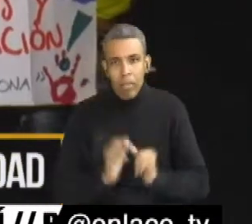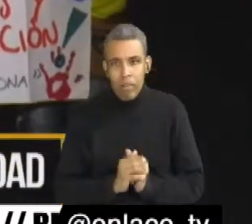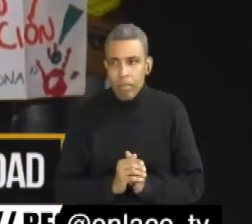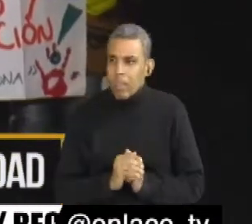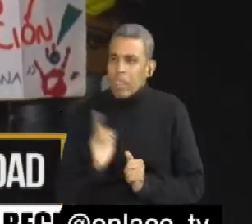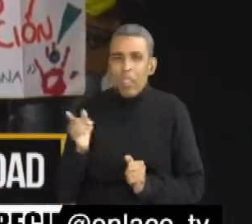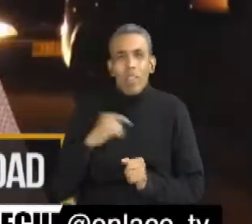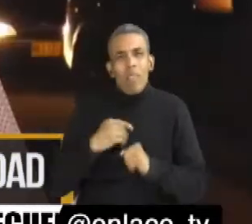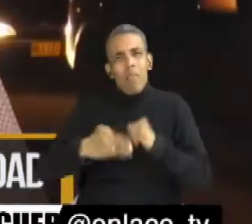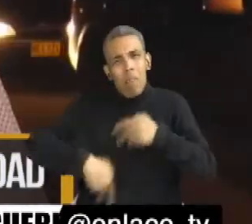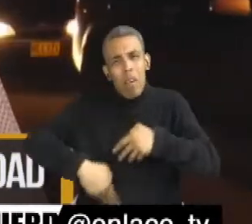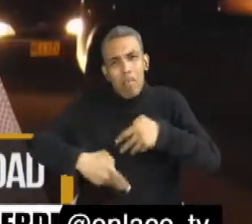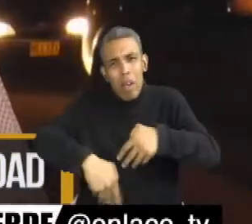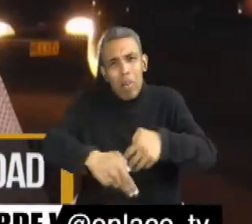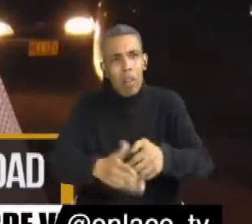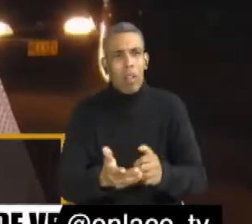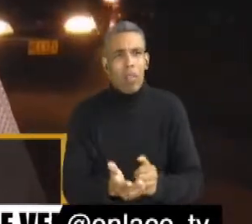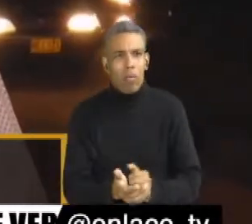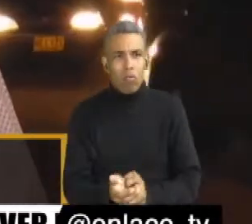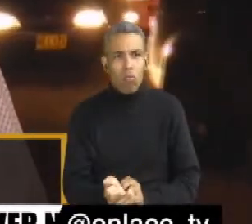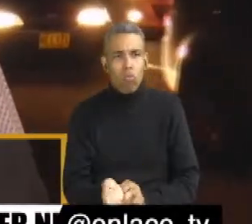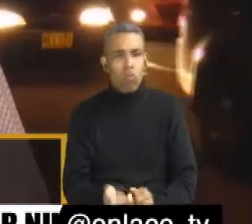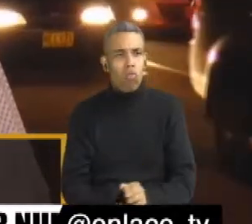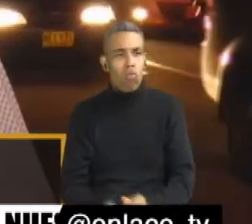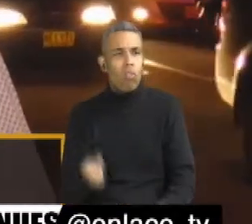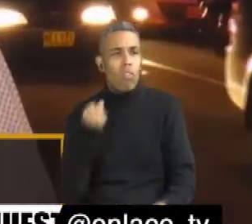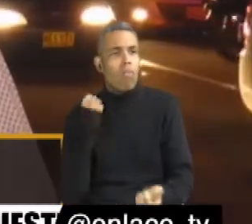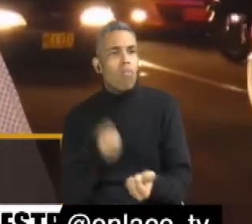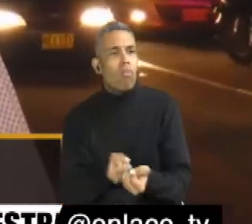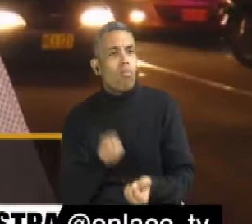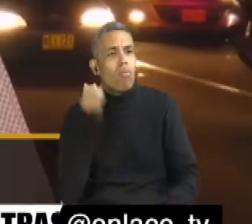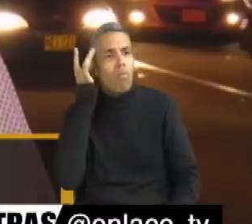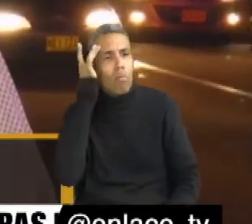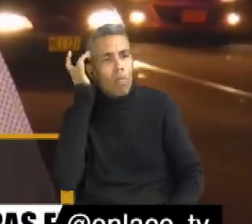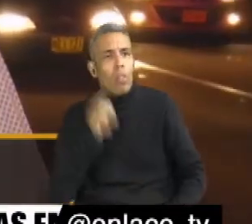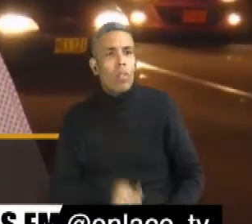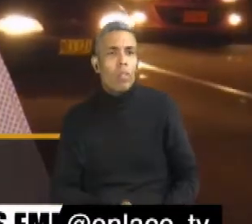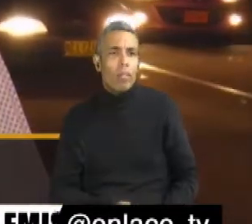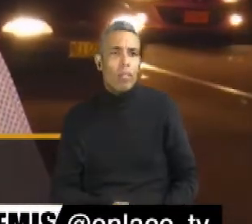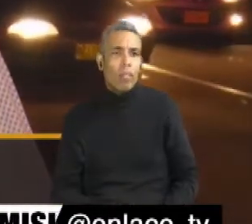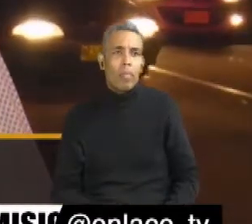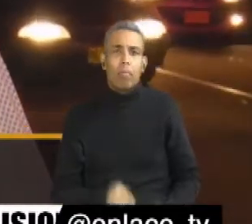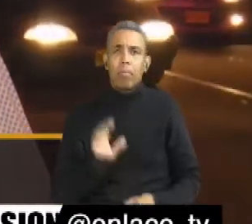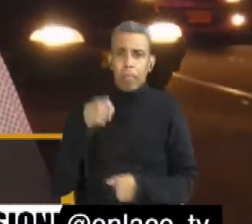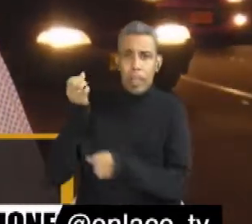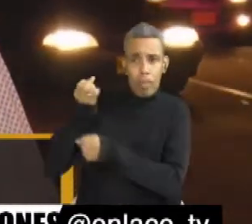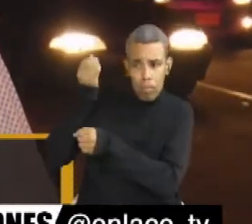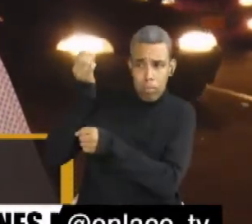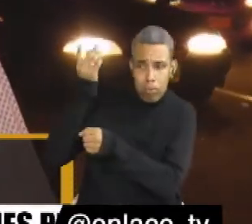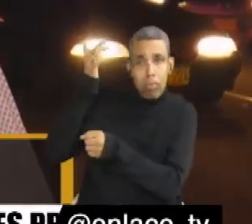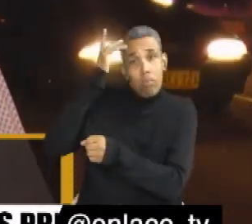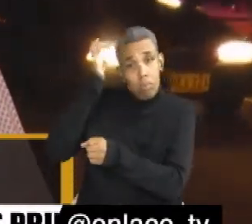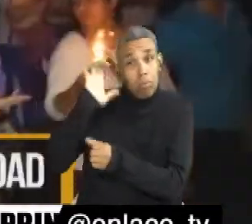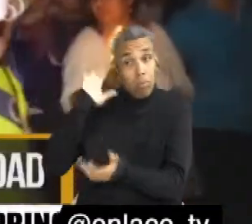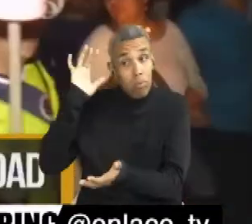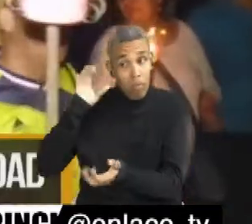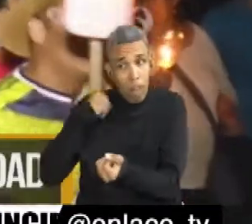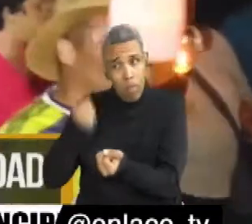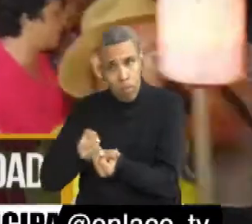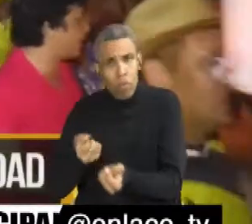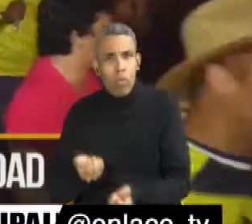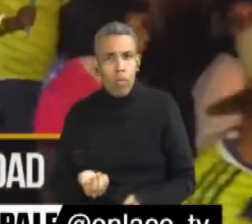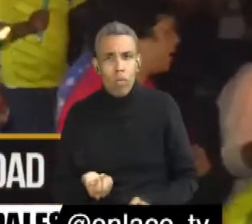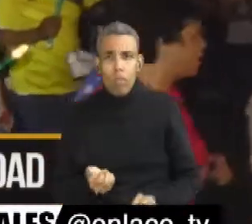motivo de su respaldo. También los directivos docentes apoyando esta marcha con faroles, porque definitivamente